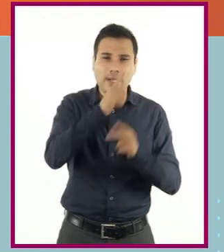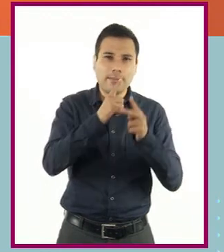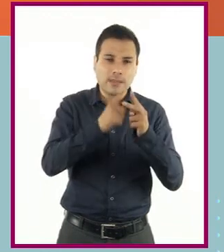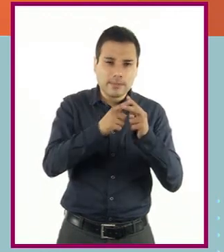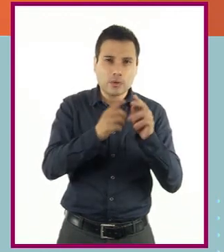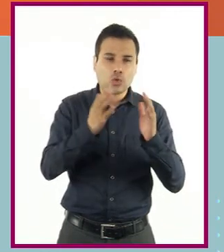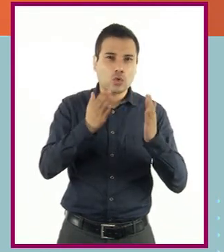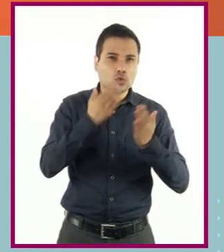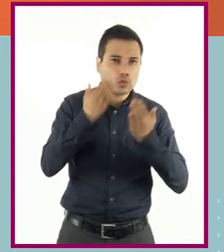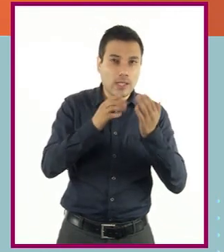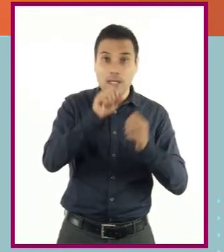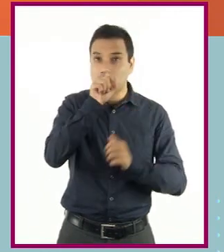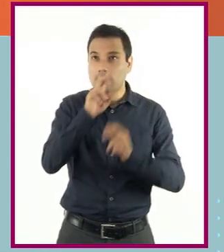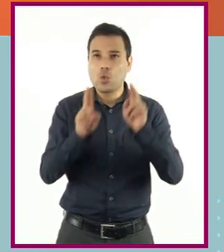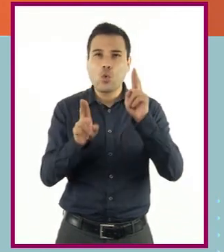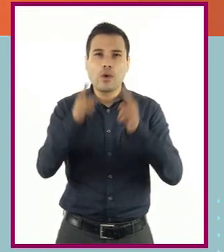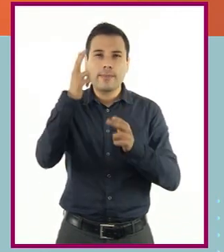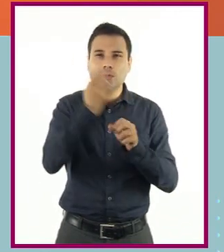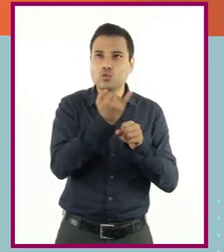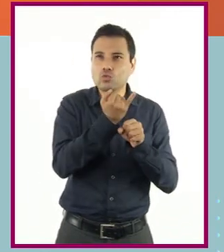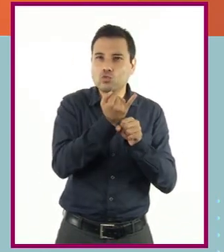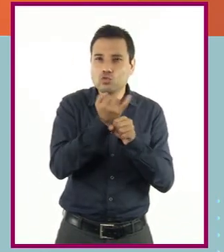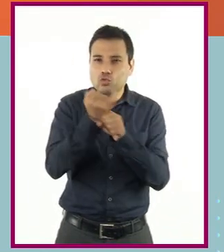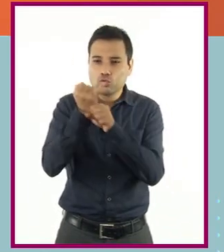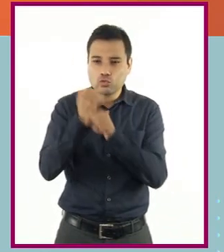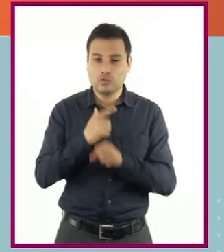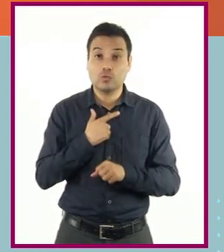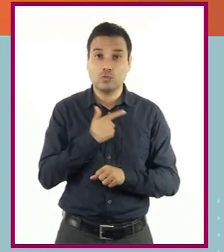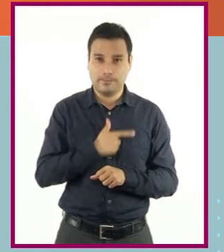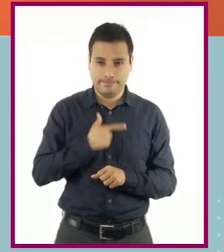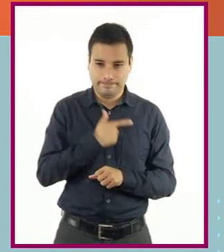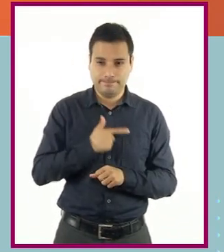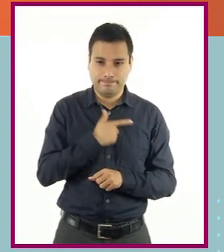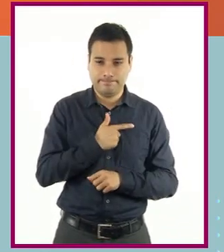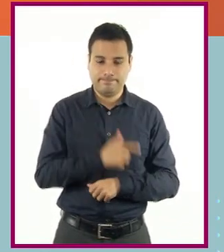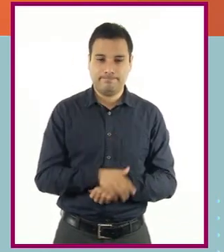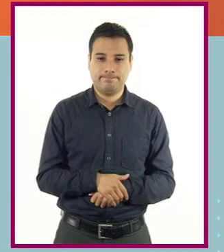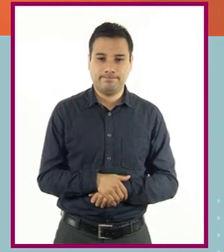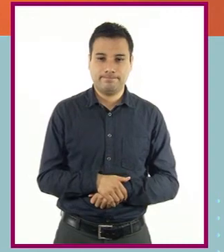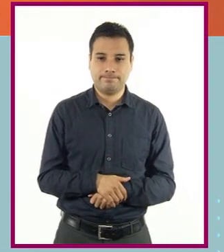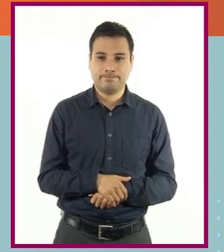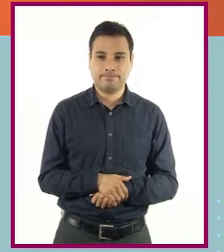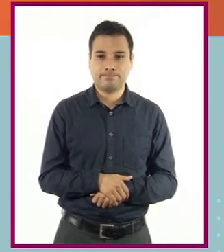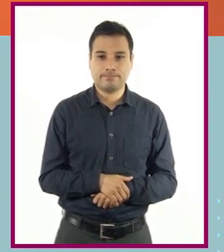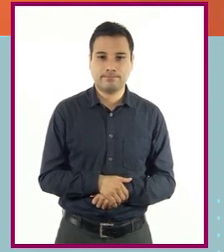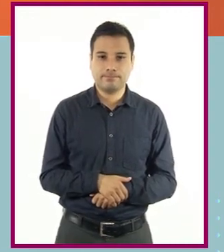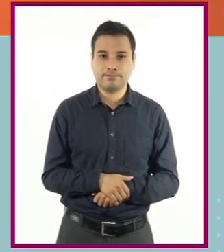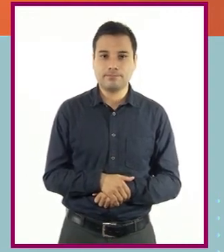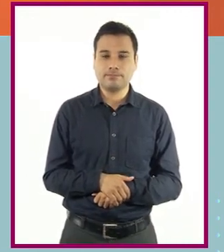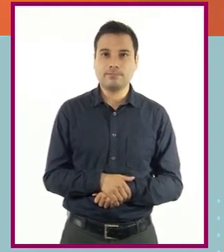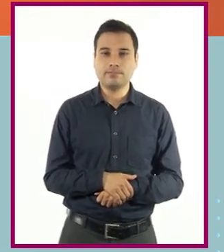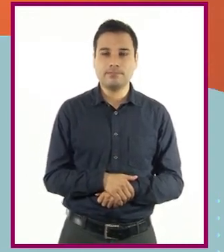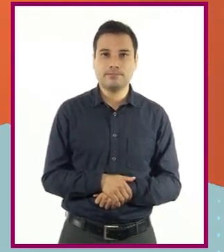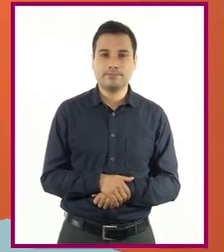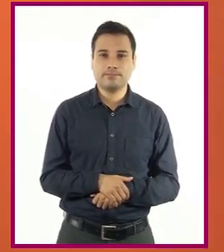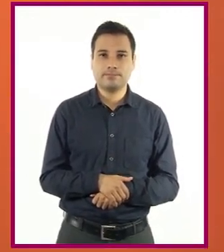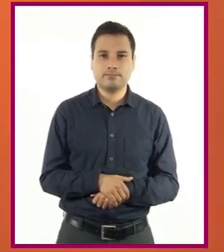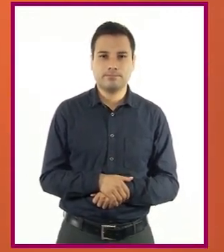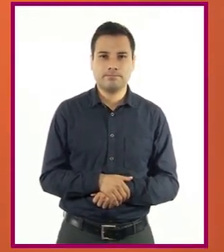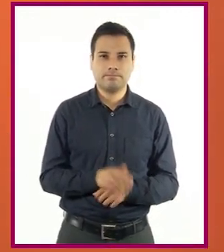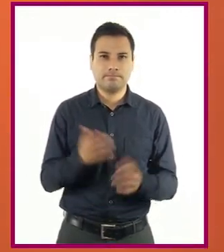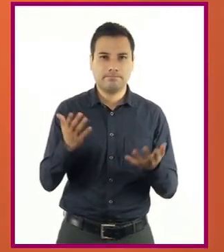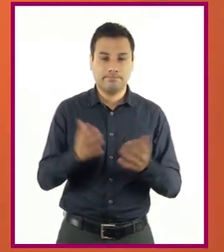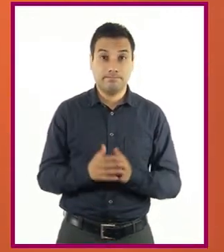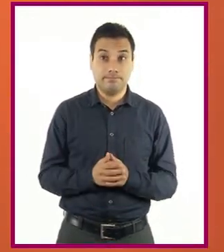por la cosmología, rama de la física que estudia el origen y evolución del universo. Quizás podamos suponer que